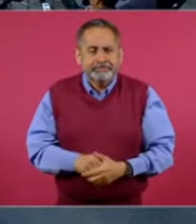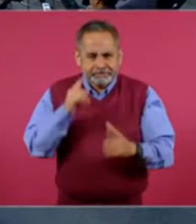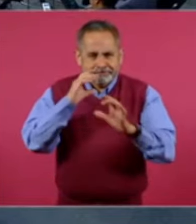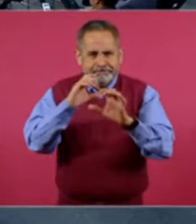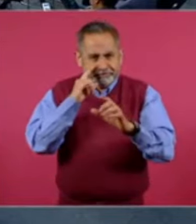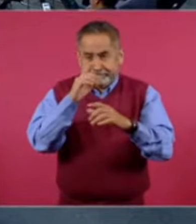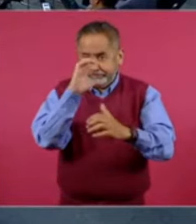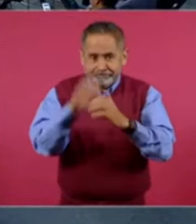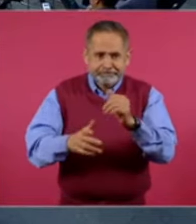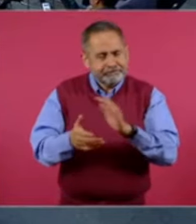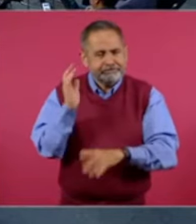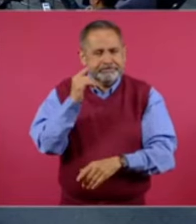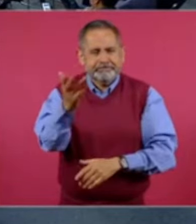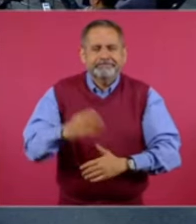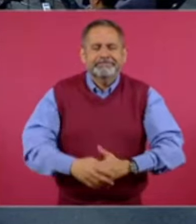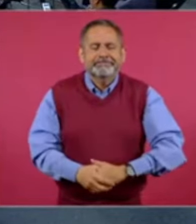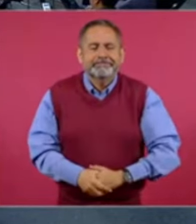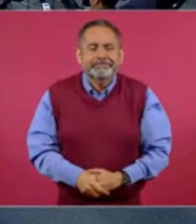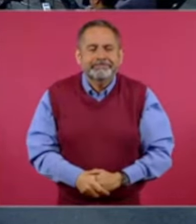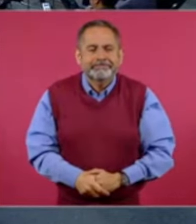Vámonos.